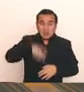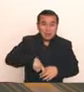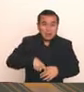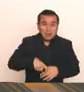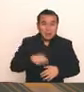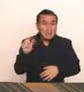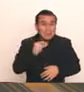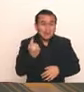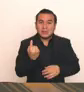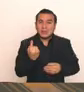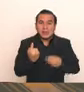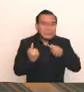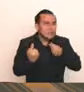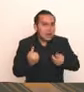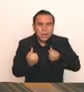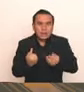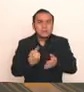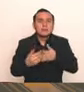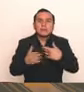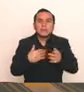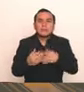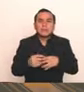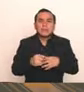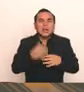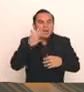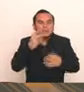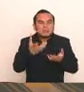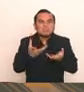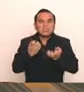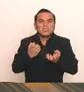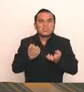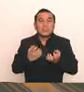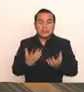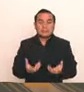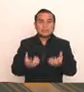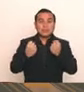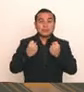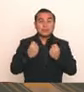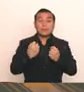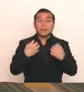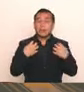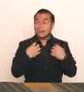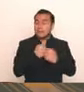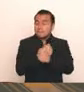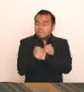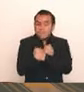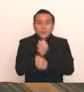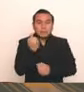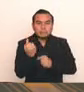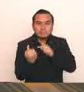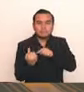de crédito cerraría su negocio que daría a cambio de no perder esa persona